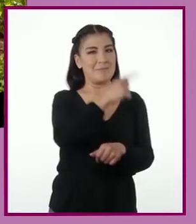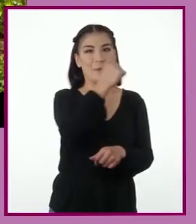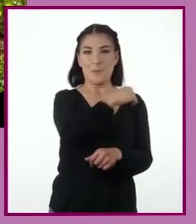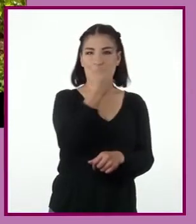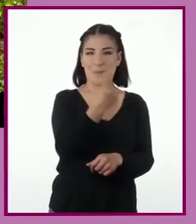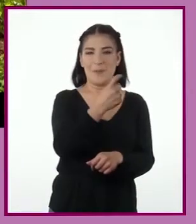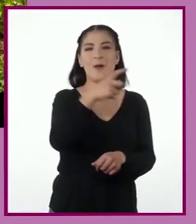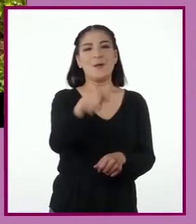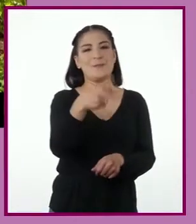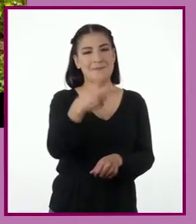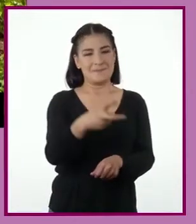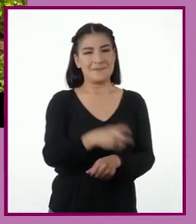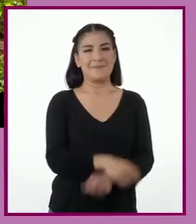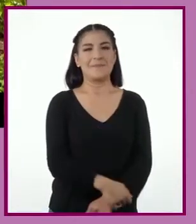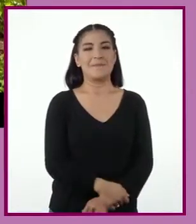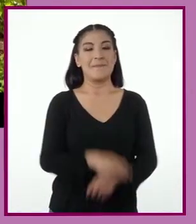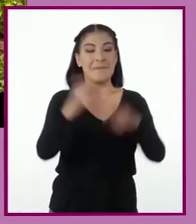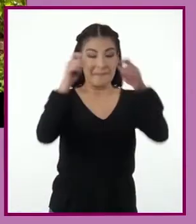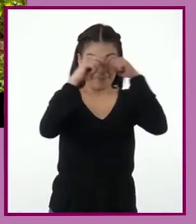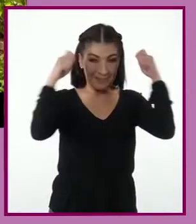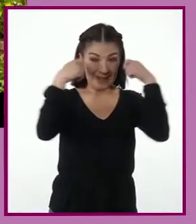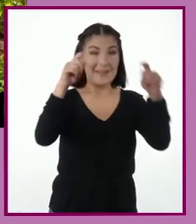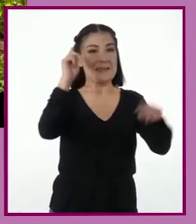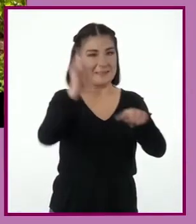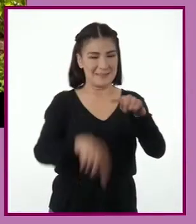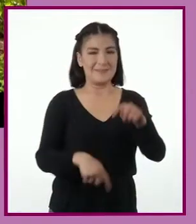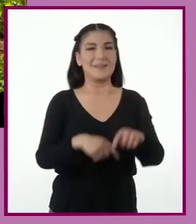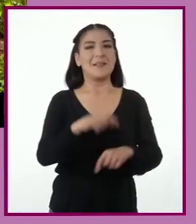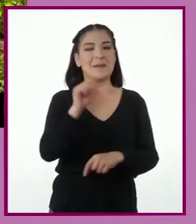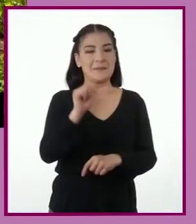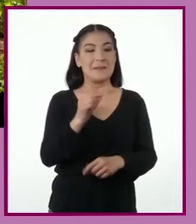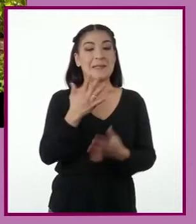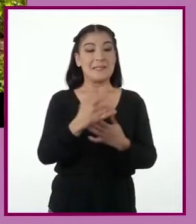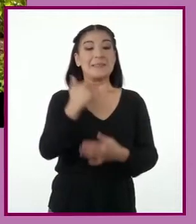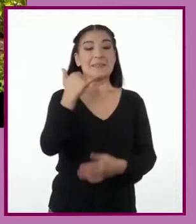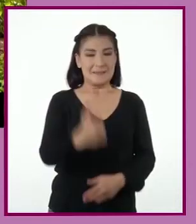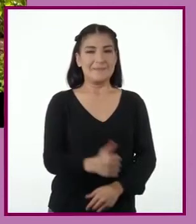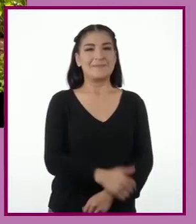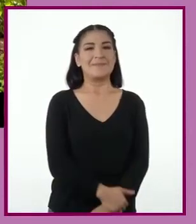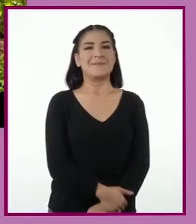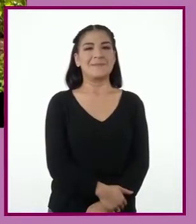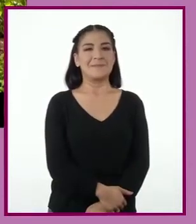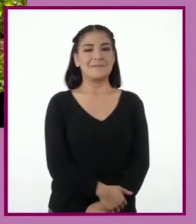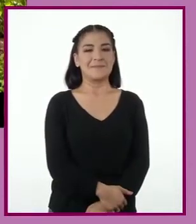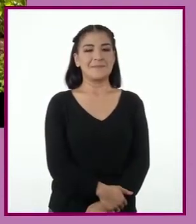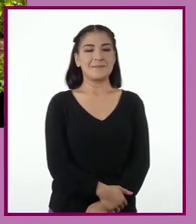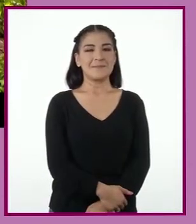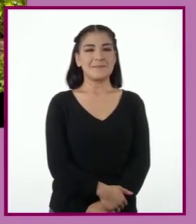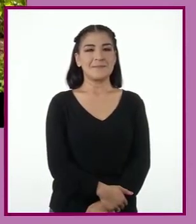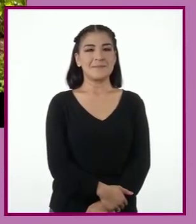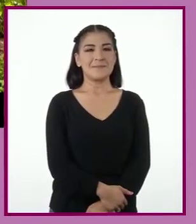paliacate y tenemos 15 segundos a partir de ahora para poder levantarlos. ¡Corremos!